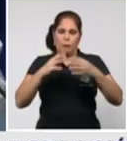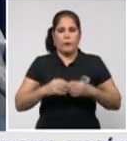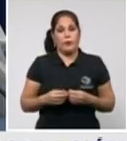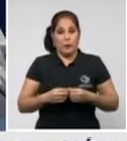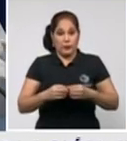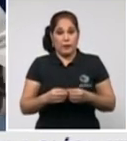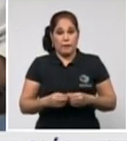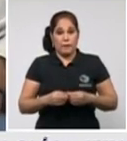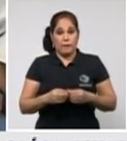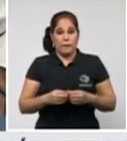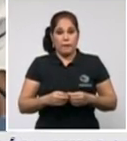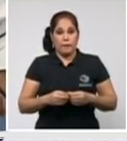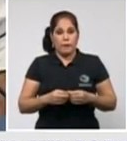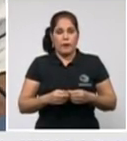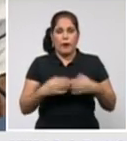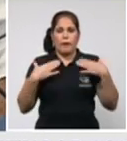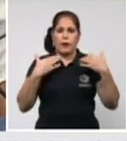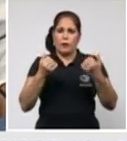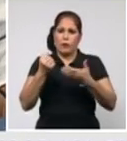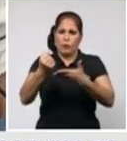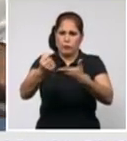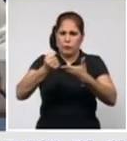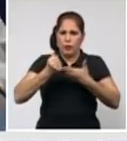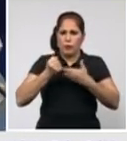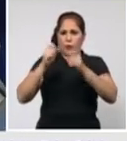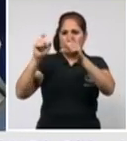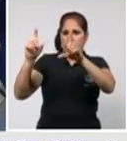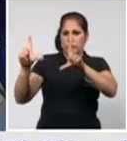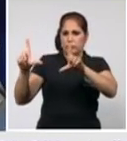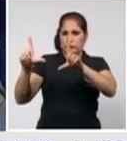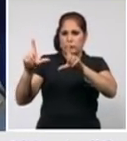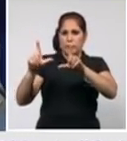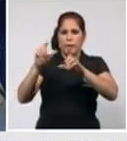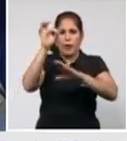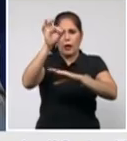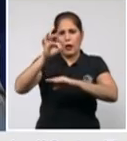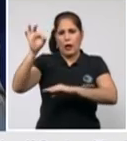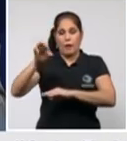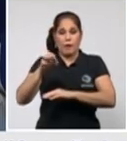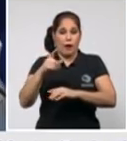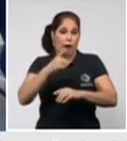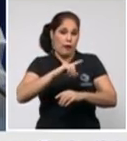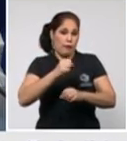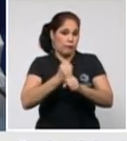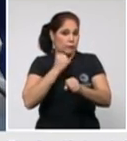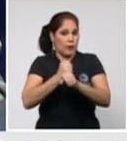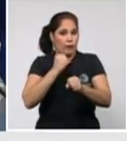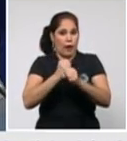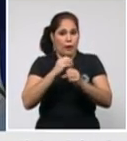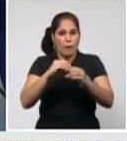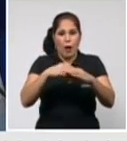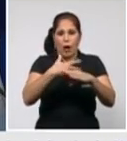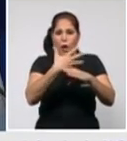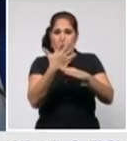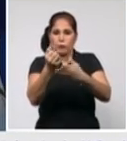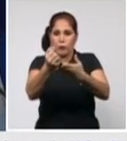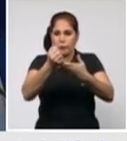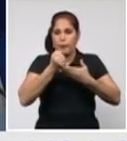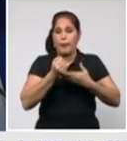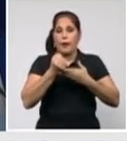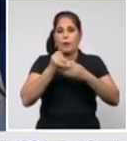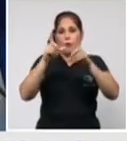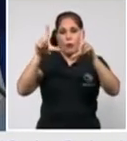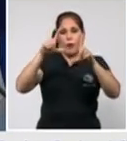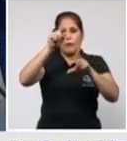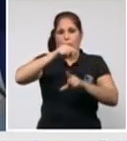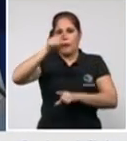Ahí si Lilian nos ayuda, los compañeros trabajaron anoche de guardia toda la madrugada, nos apoyaron con un grupo de gráficos,